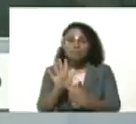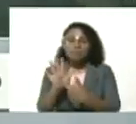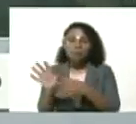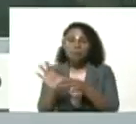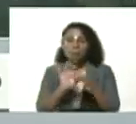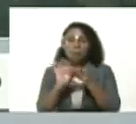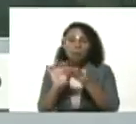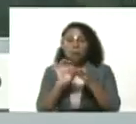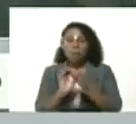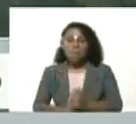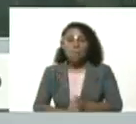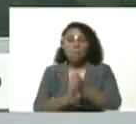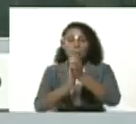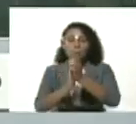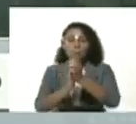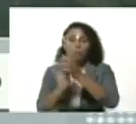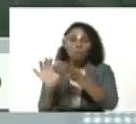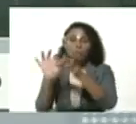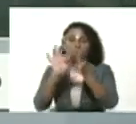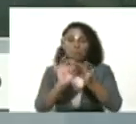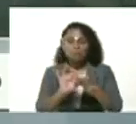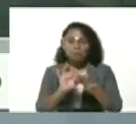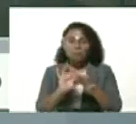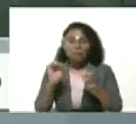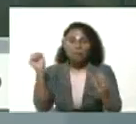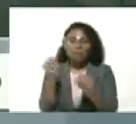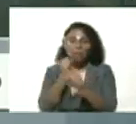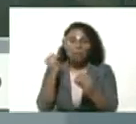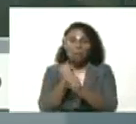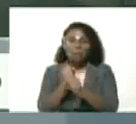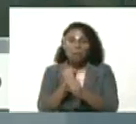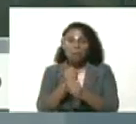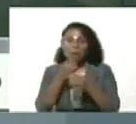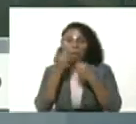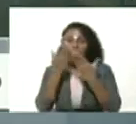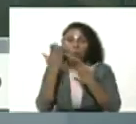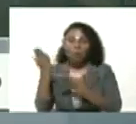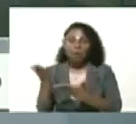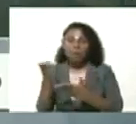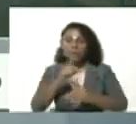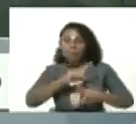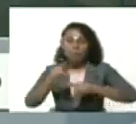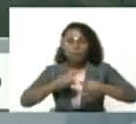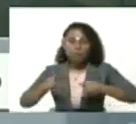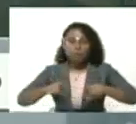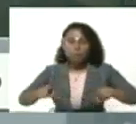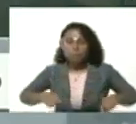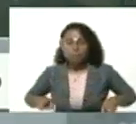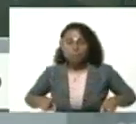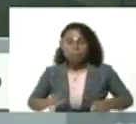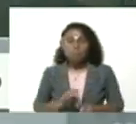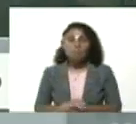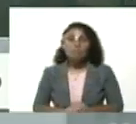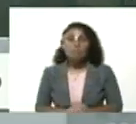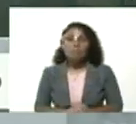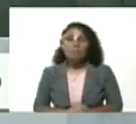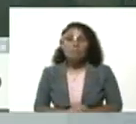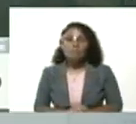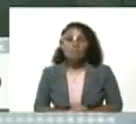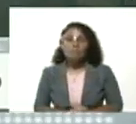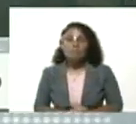del liderazgo, la articulación en el trabajo, la buena coordinación, la buena organización.